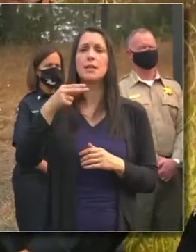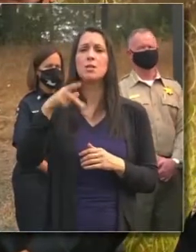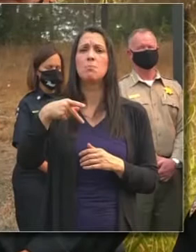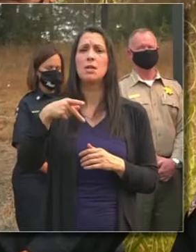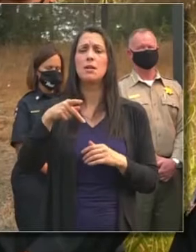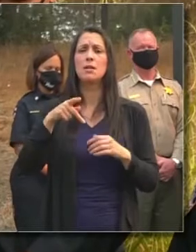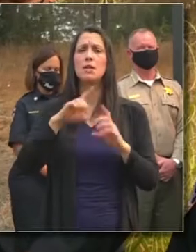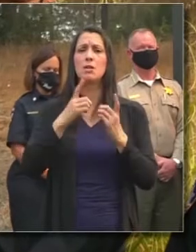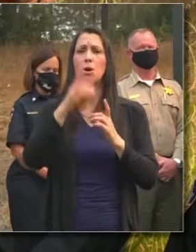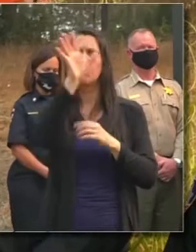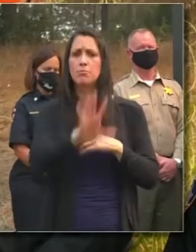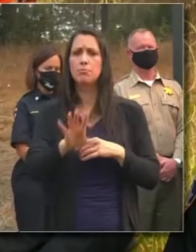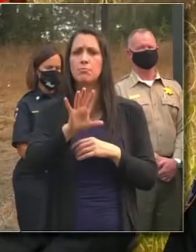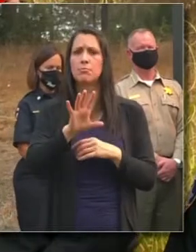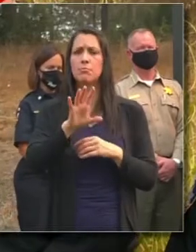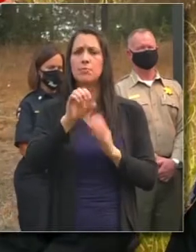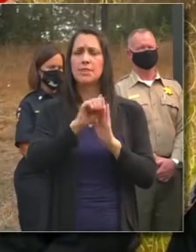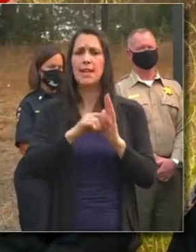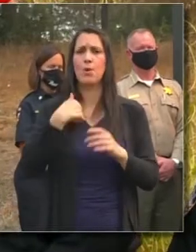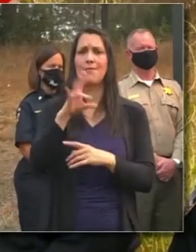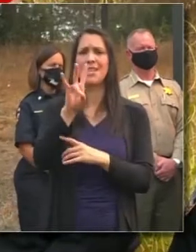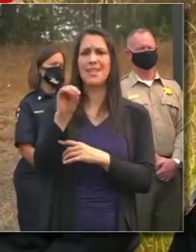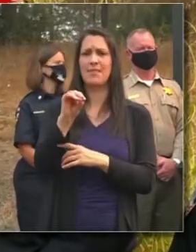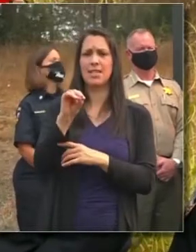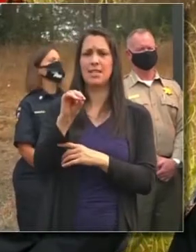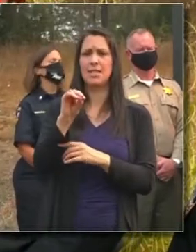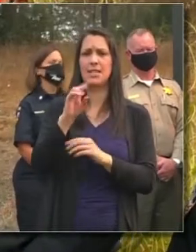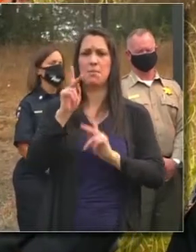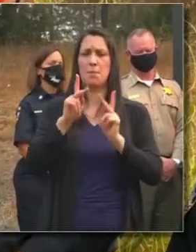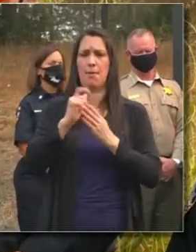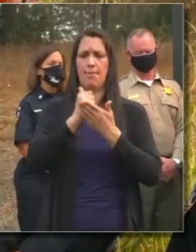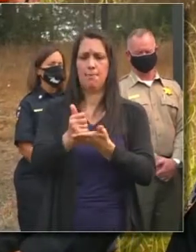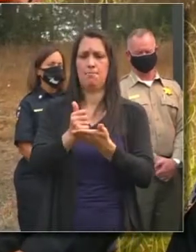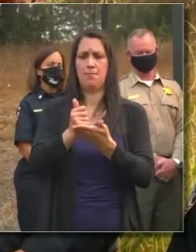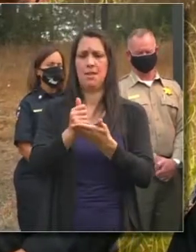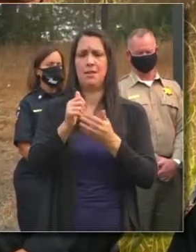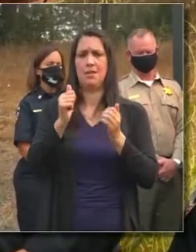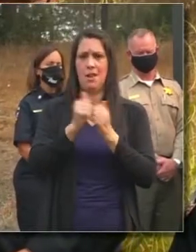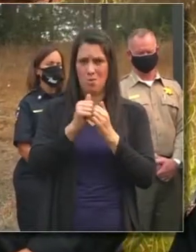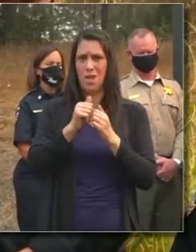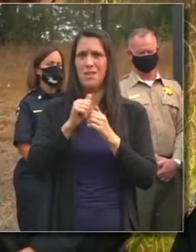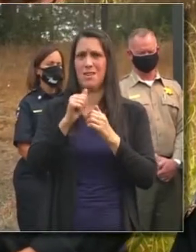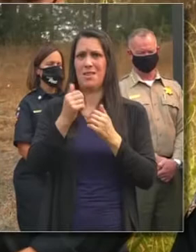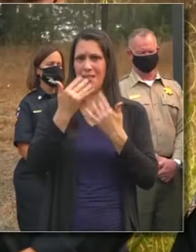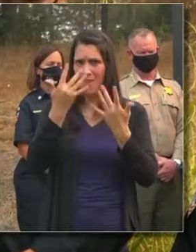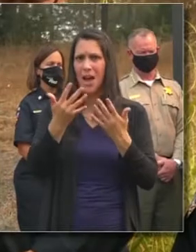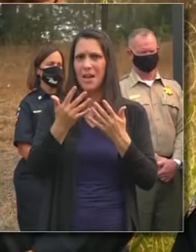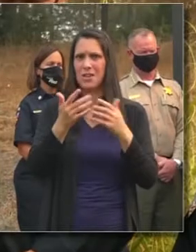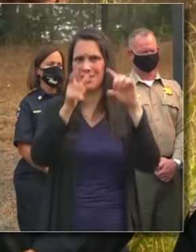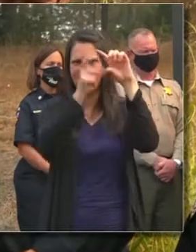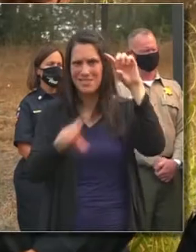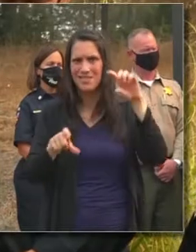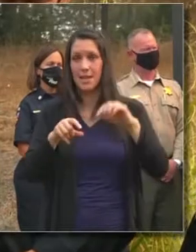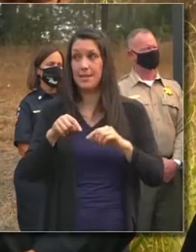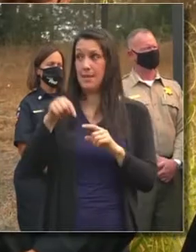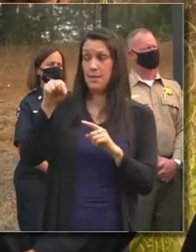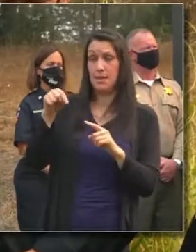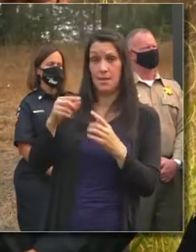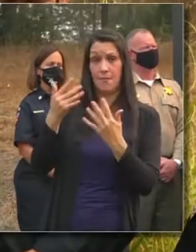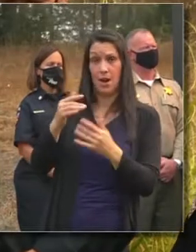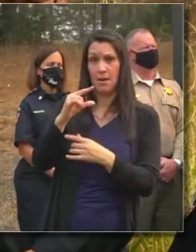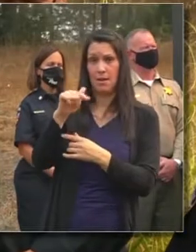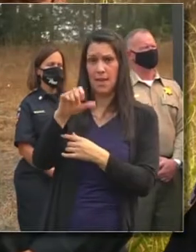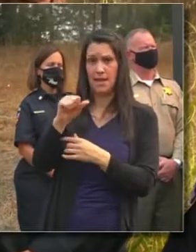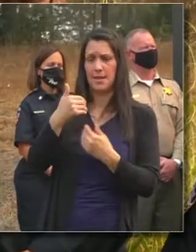la carretera de caminos tenemos 70 oficiales ayudando con estos incendios a través del estado específicamente aquí en este